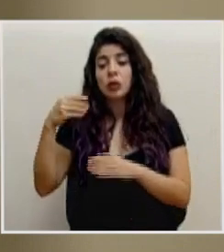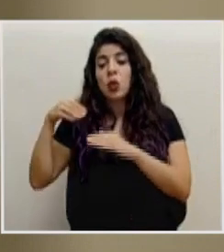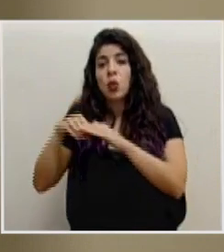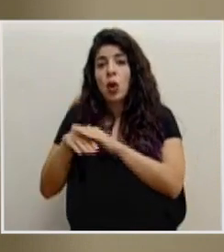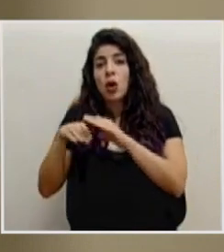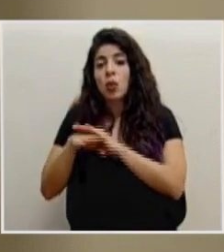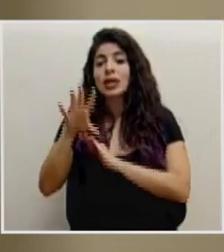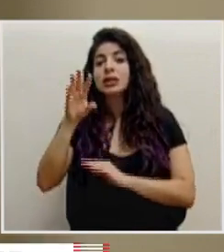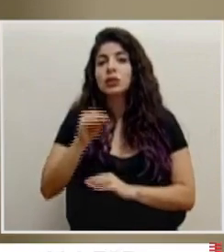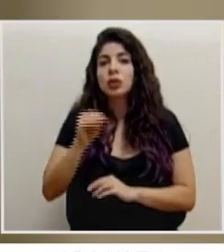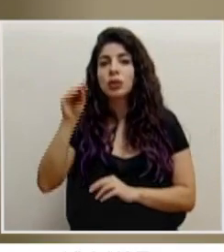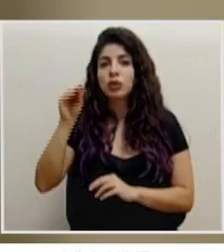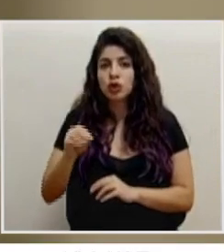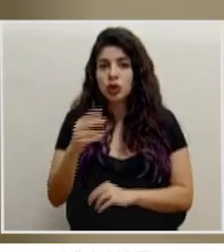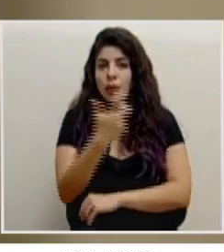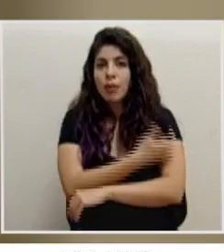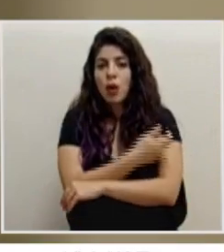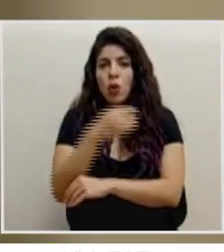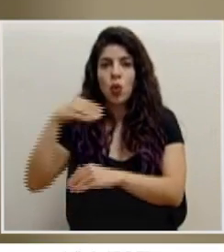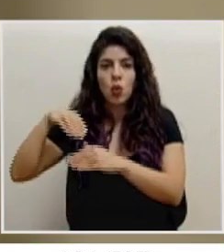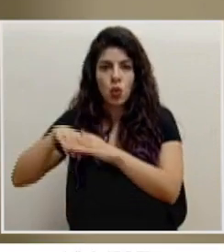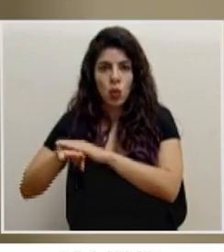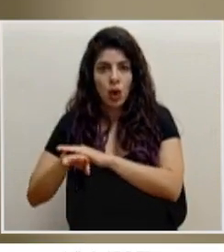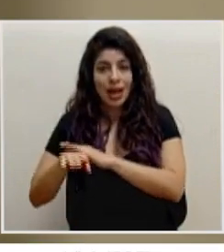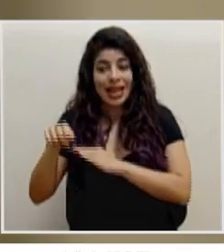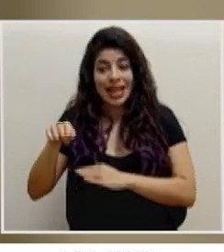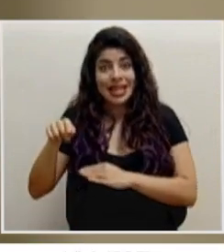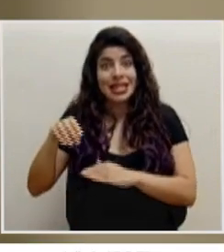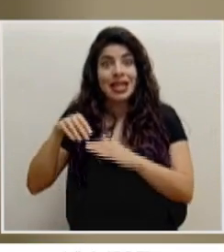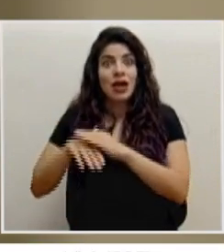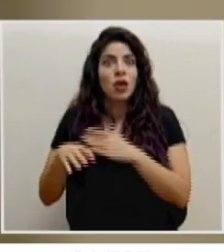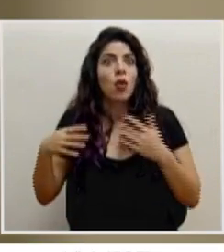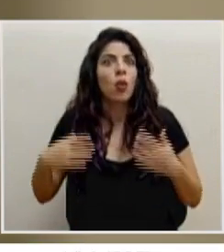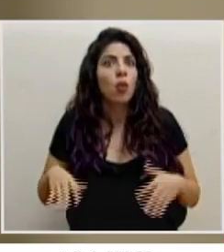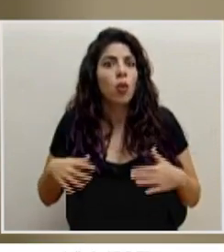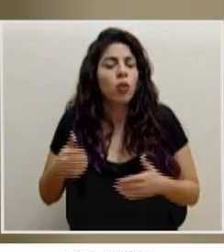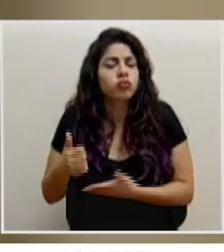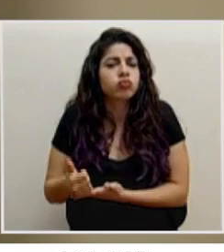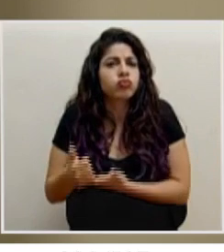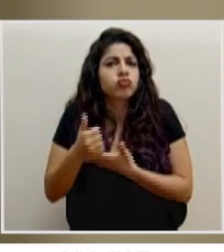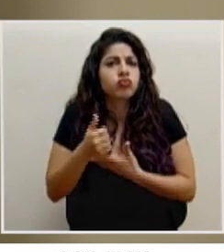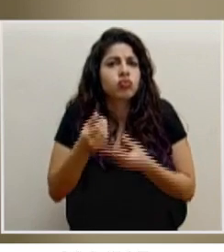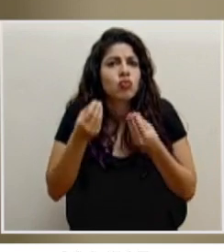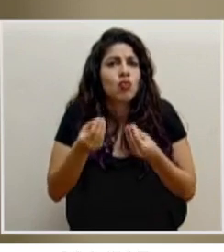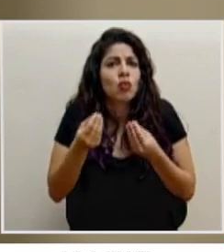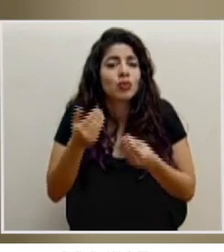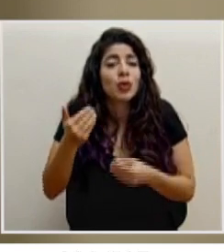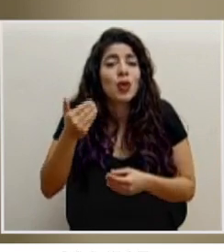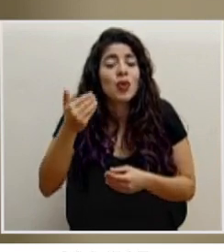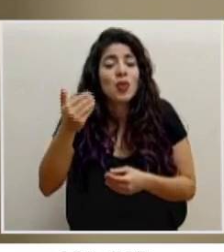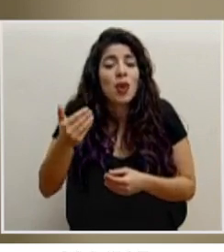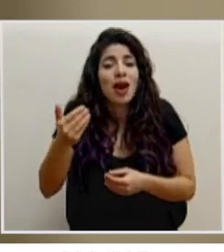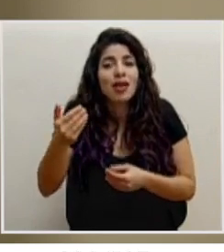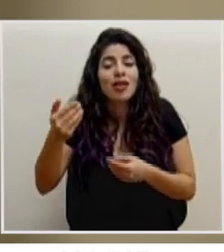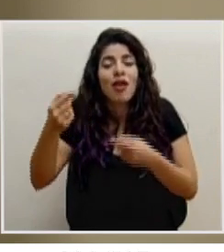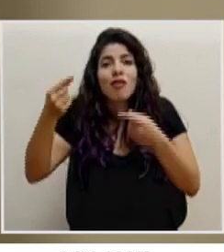el 50% de dosis y justamente esa reserva nos sirvió muchísimo en el momento que